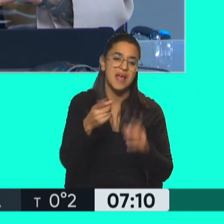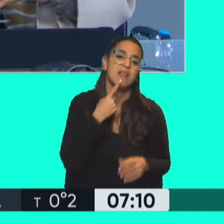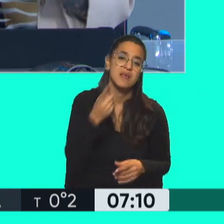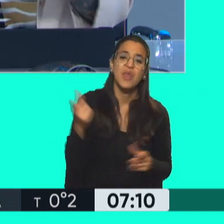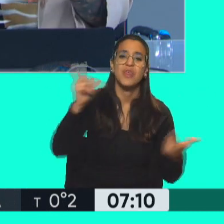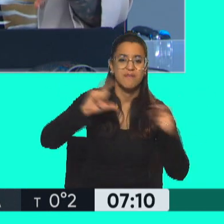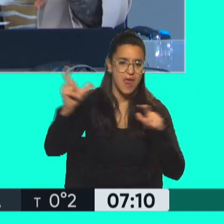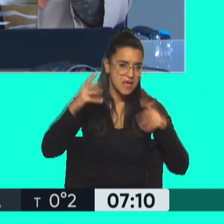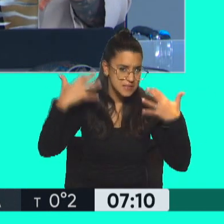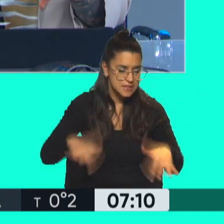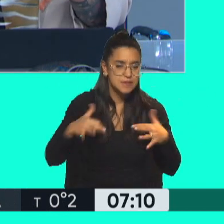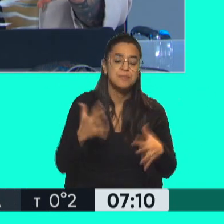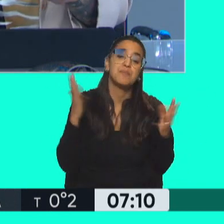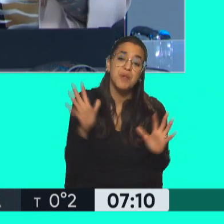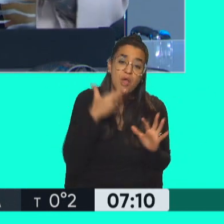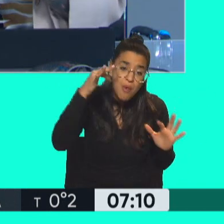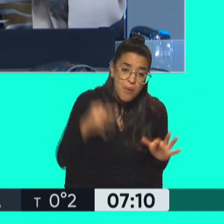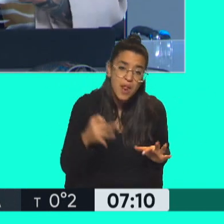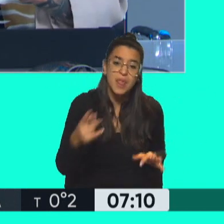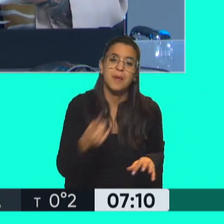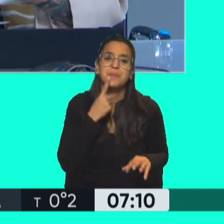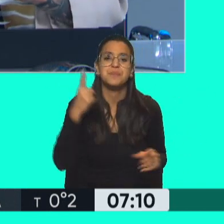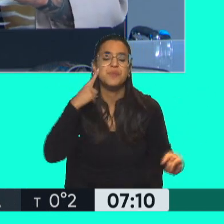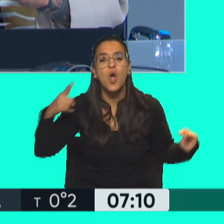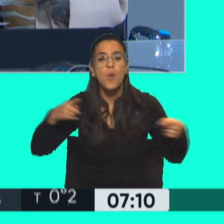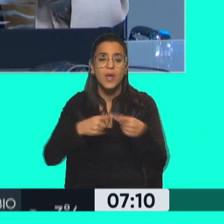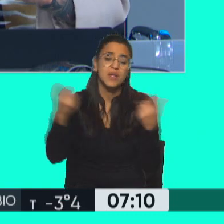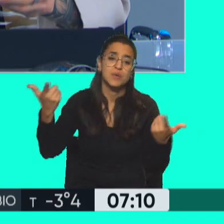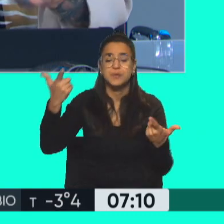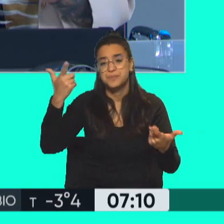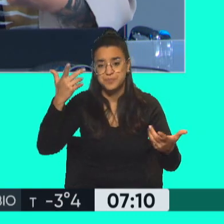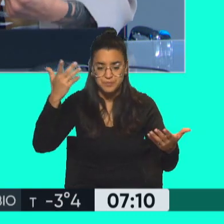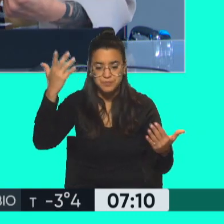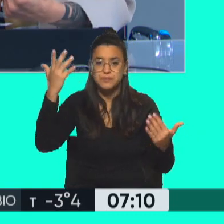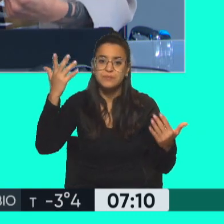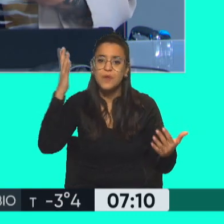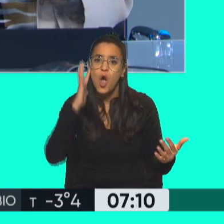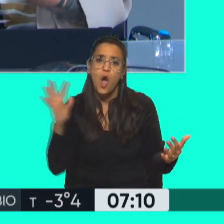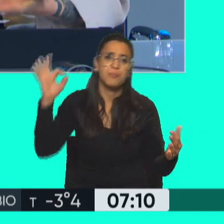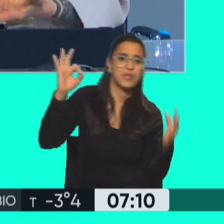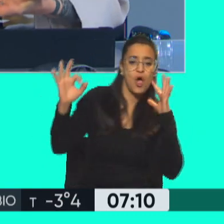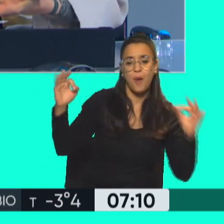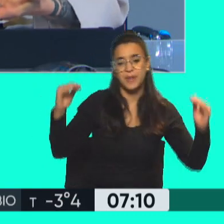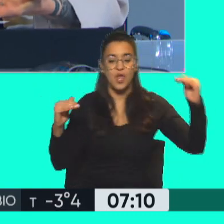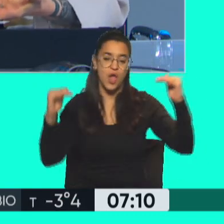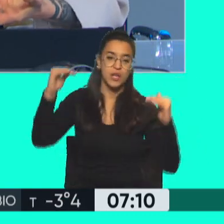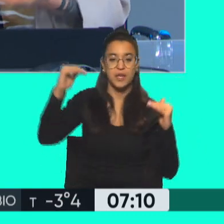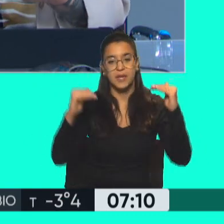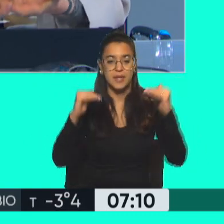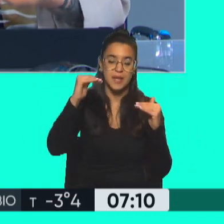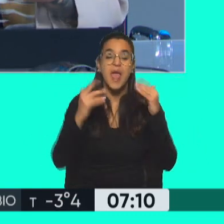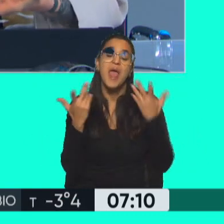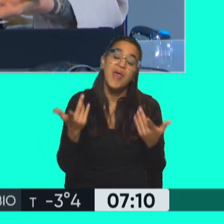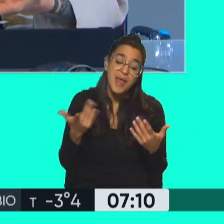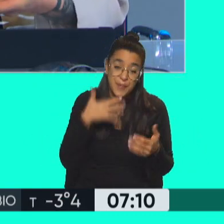profundas pero bueno lo cierto es que el objetivo es acercar posiciones porque también lo hemos dicho es cierto que hay diferencias